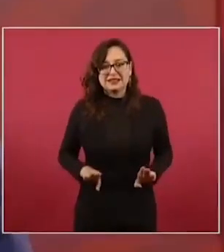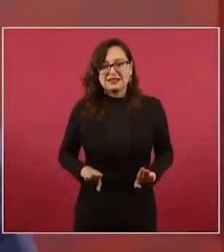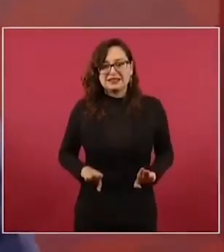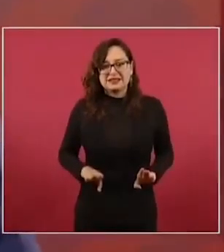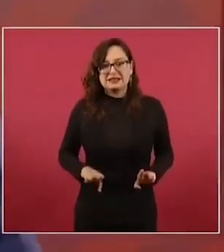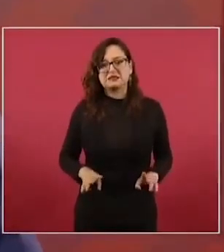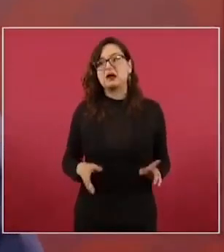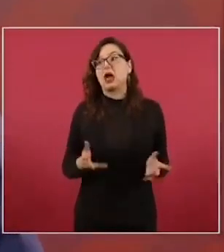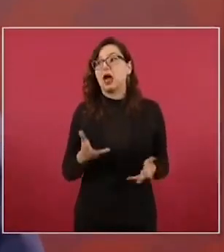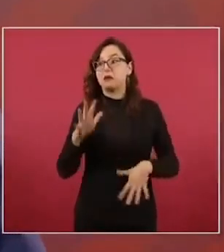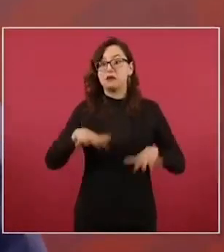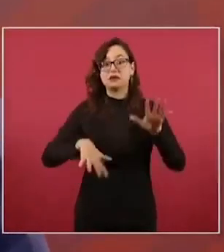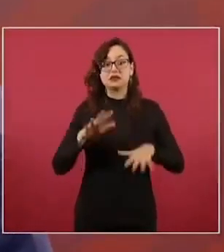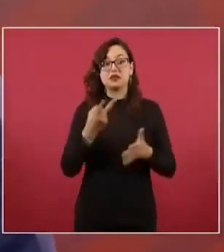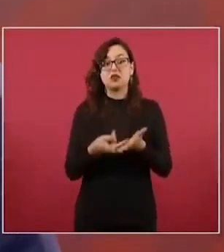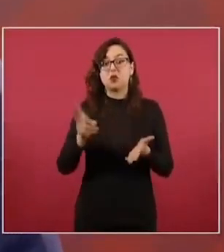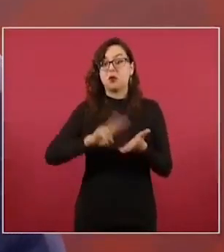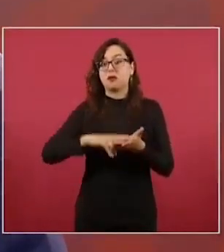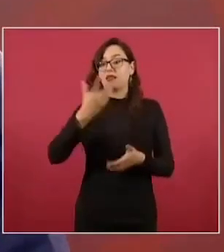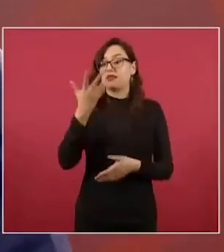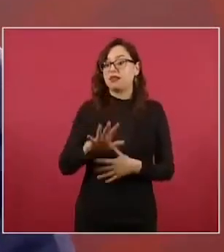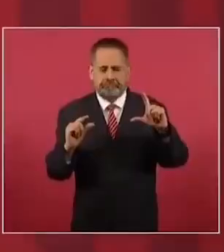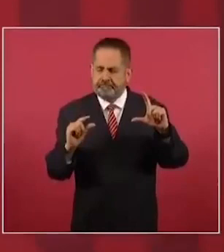en 10, en 15 por ciento.